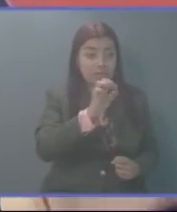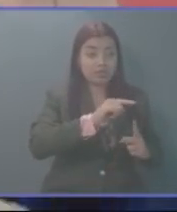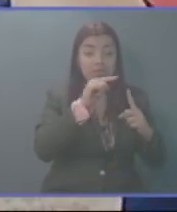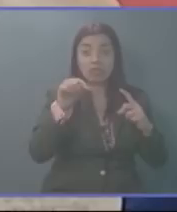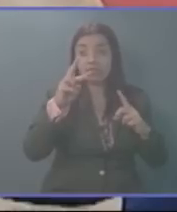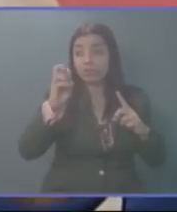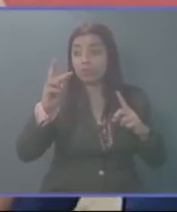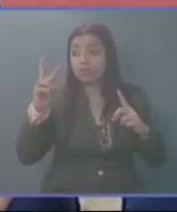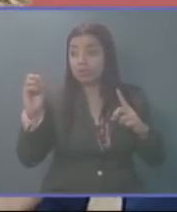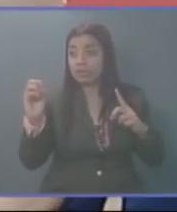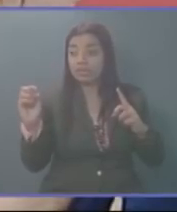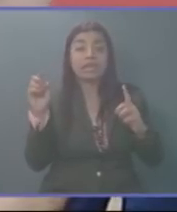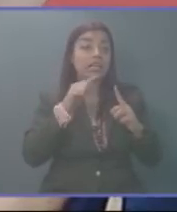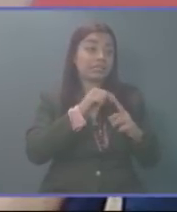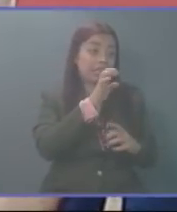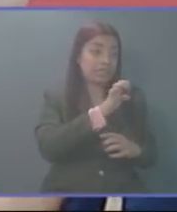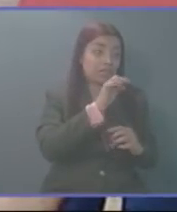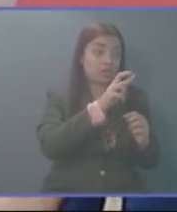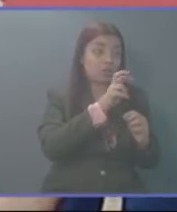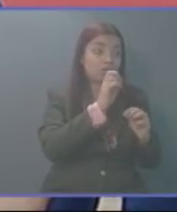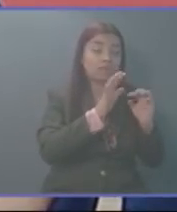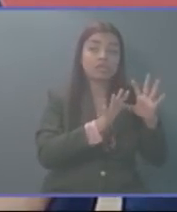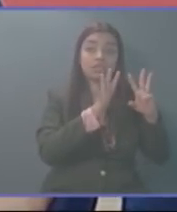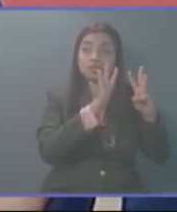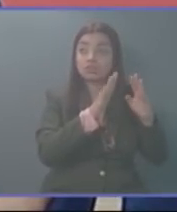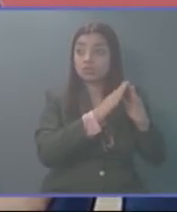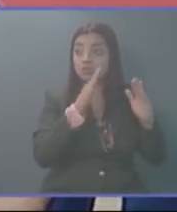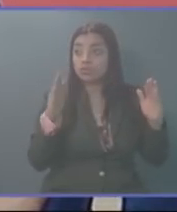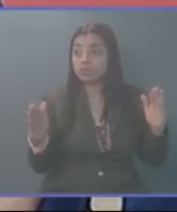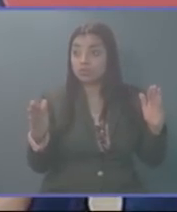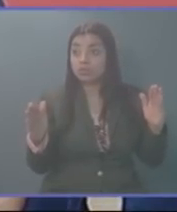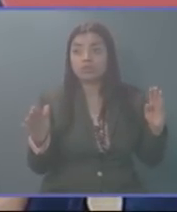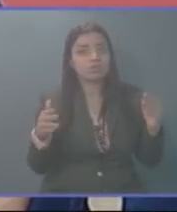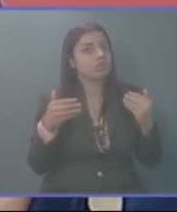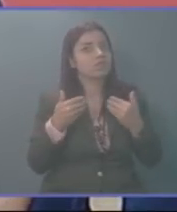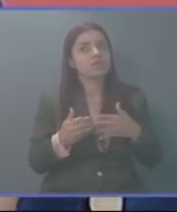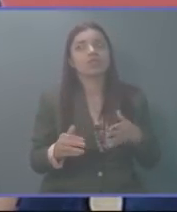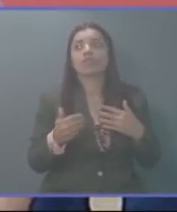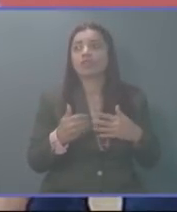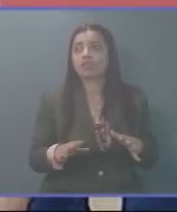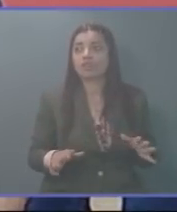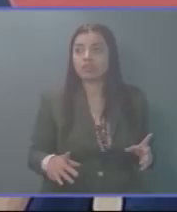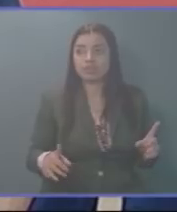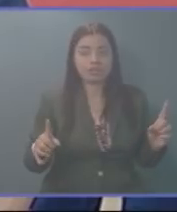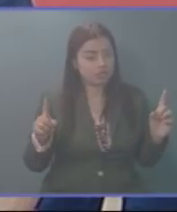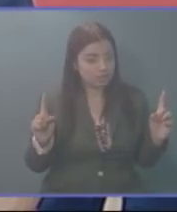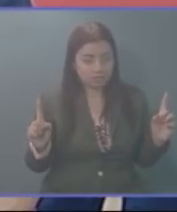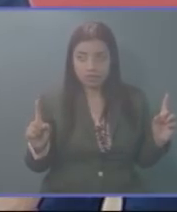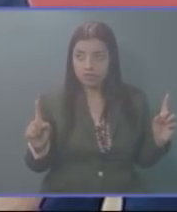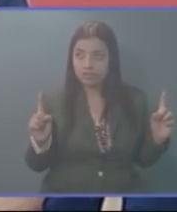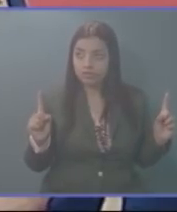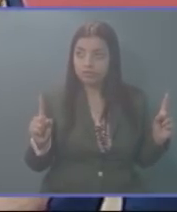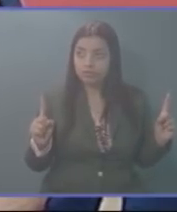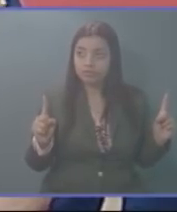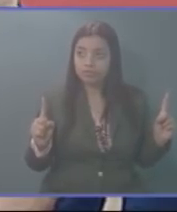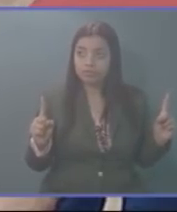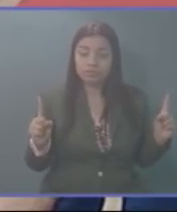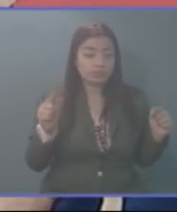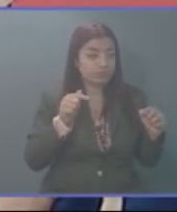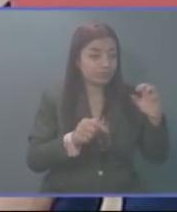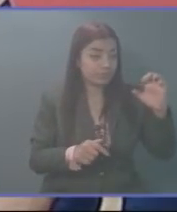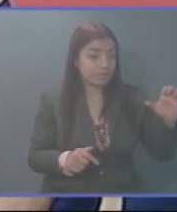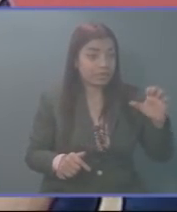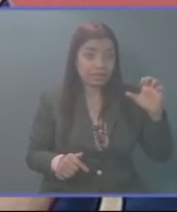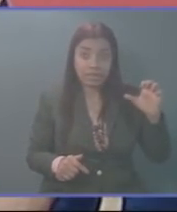2020 comparado con enero del 2018 es una gran diferencia. De hecho, en